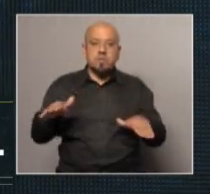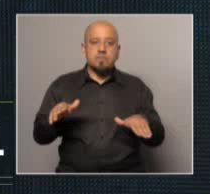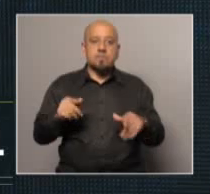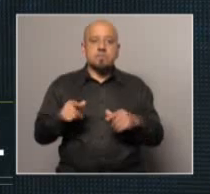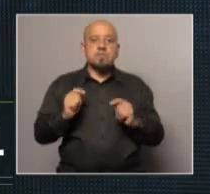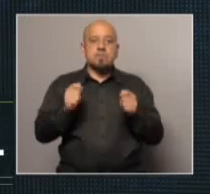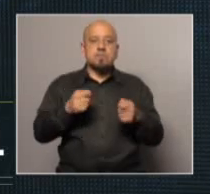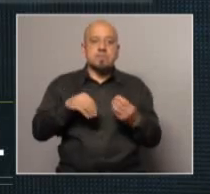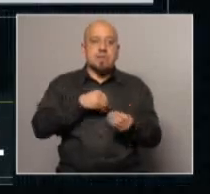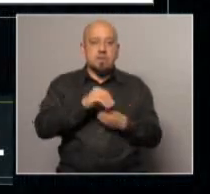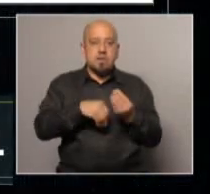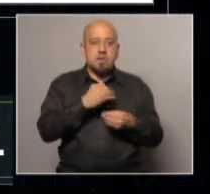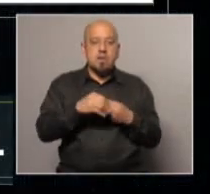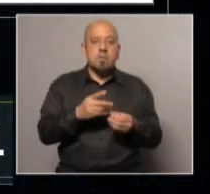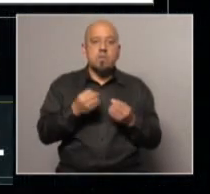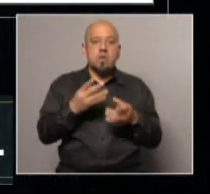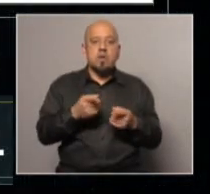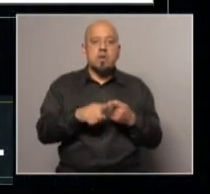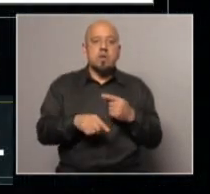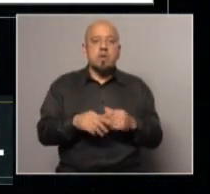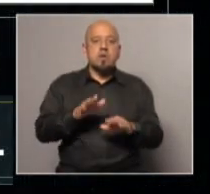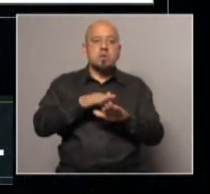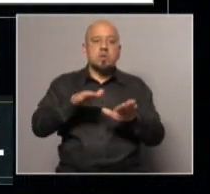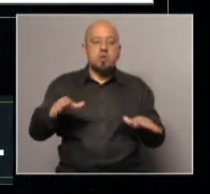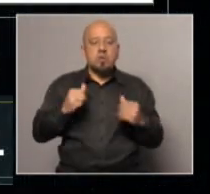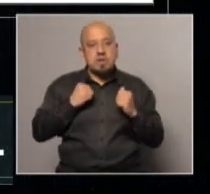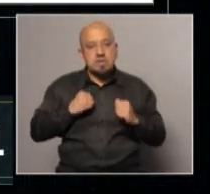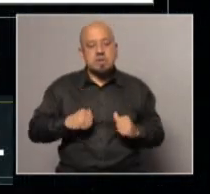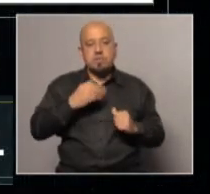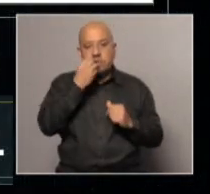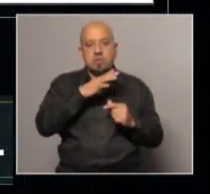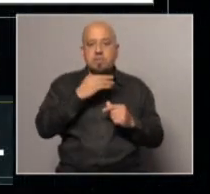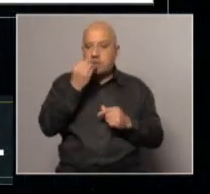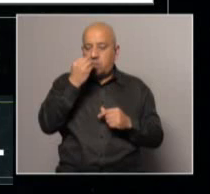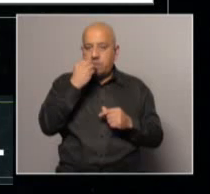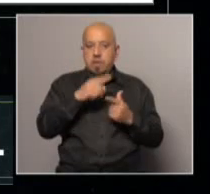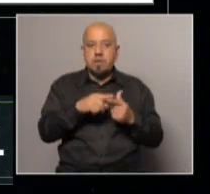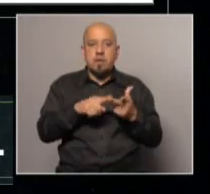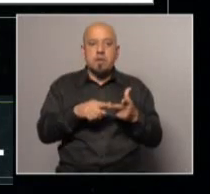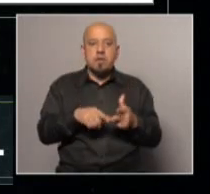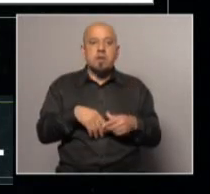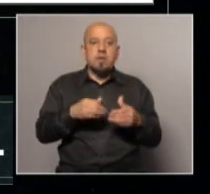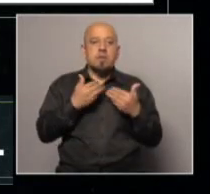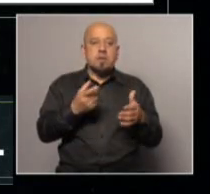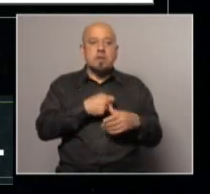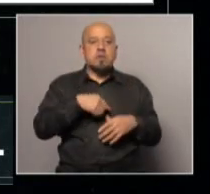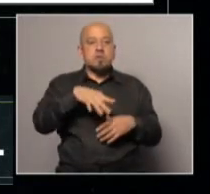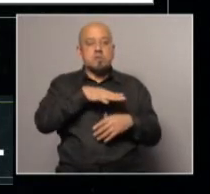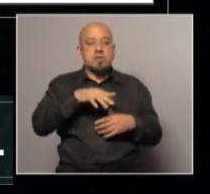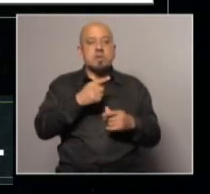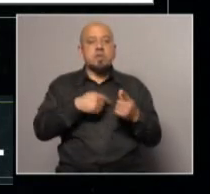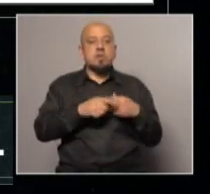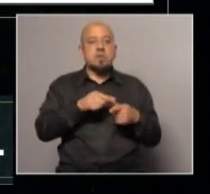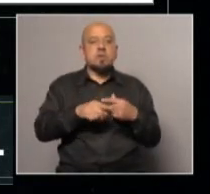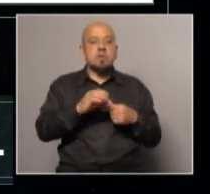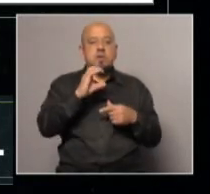también se las da a las familias, porque esos niños van a descansar mejor, esos niños van a comer, esos niños empiezan a socializar. Uh-huh. Esto, el